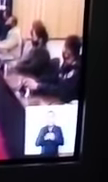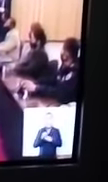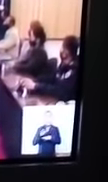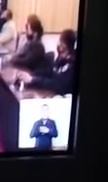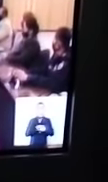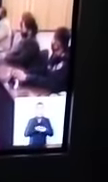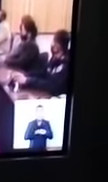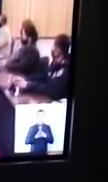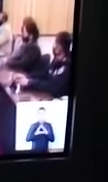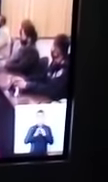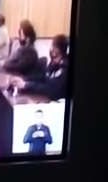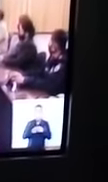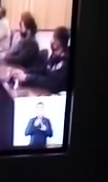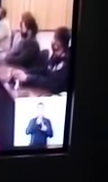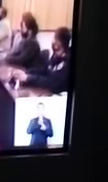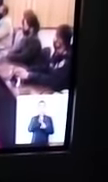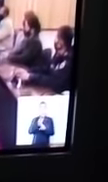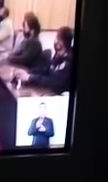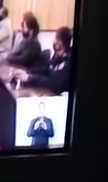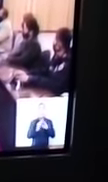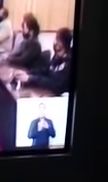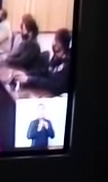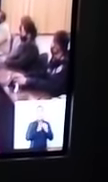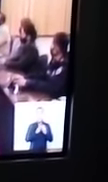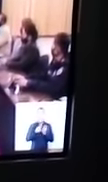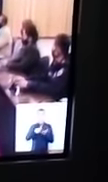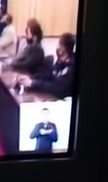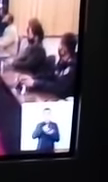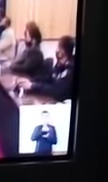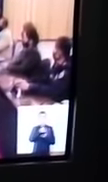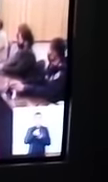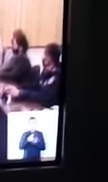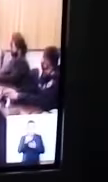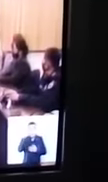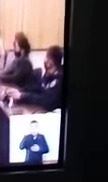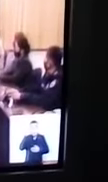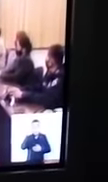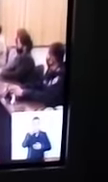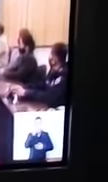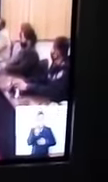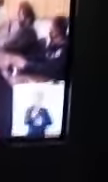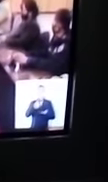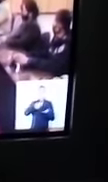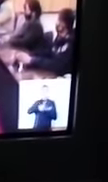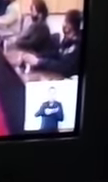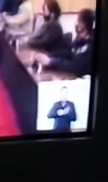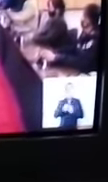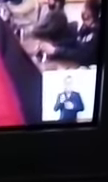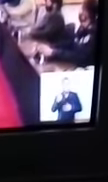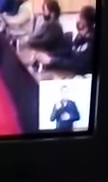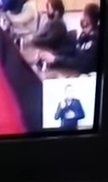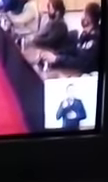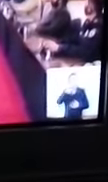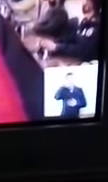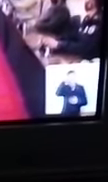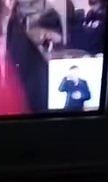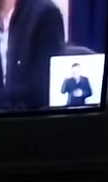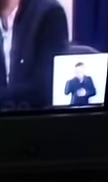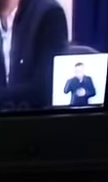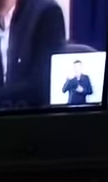las comisiones municipales, donde obviamente el alcalde entra con un papel importante, puesto que es